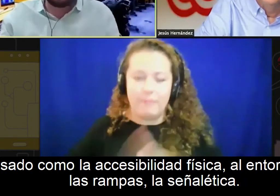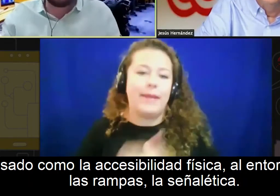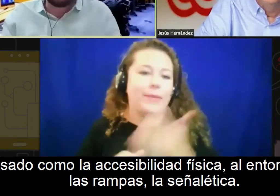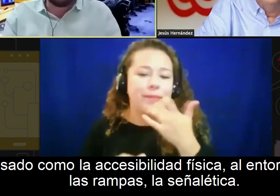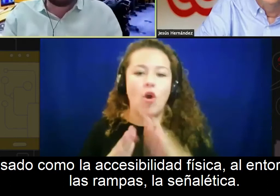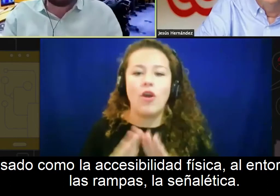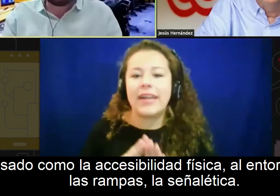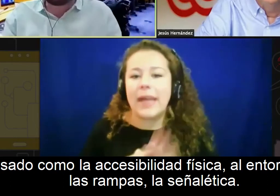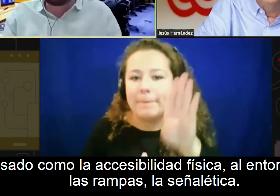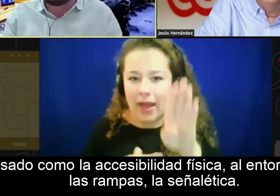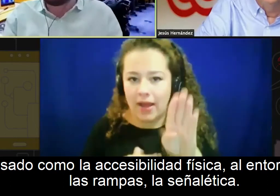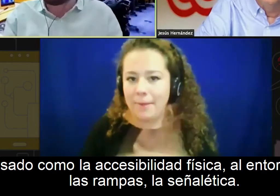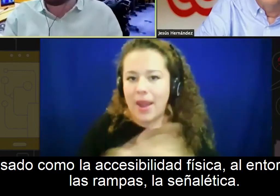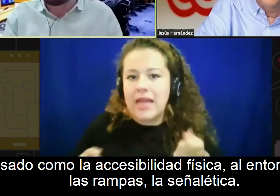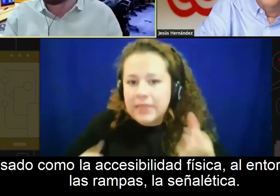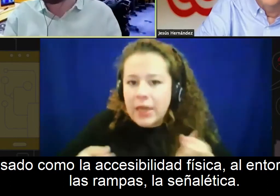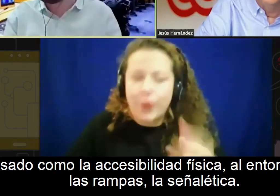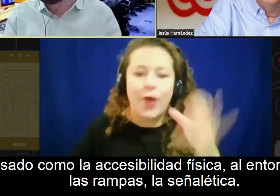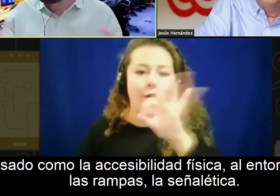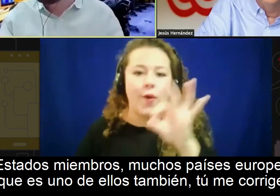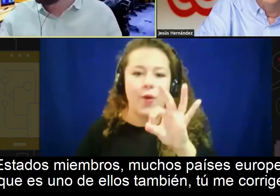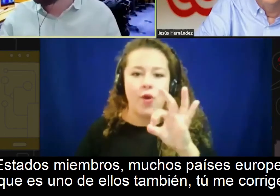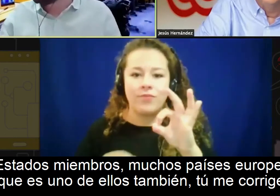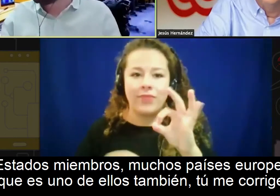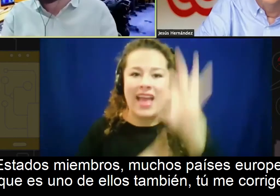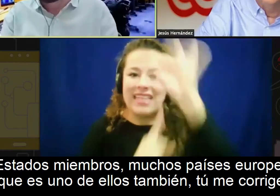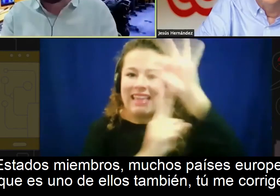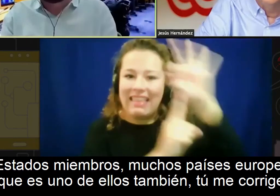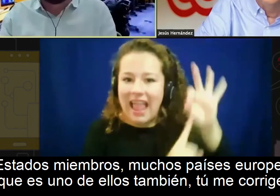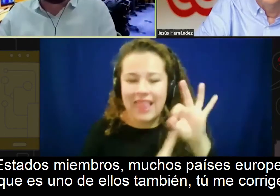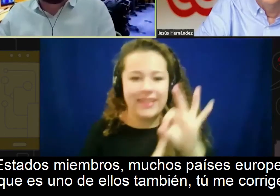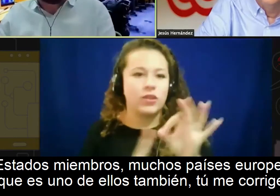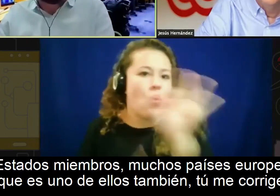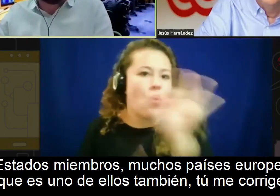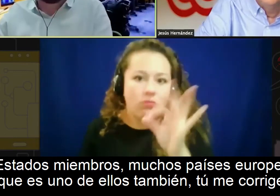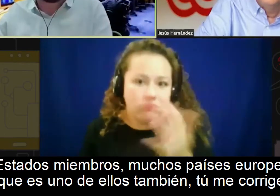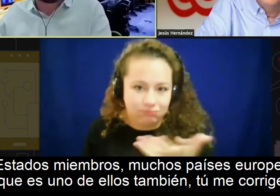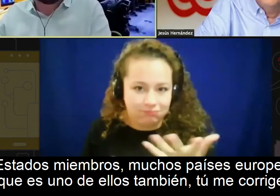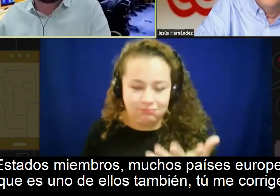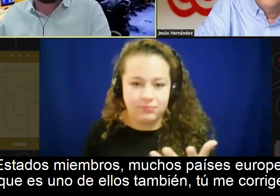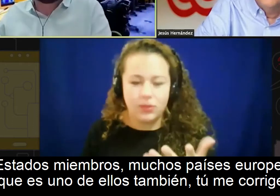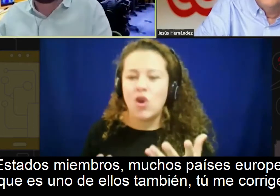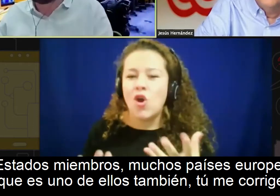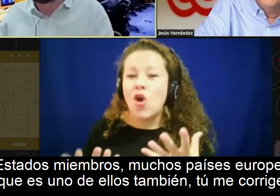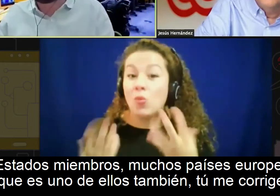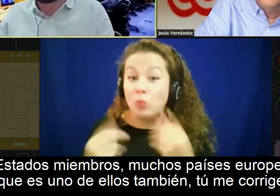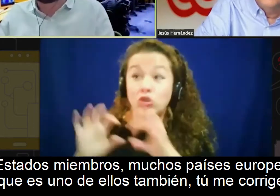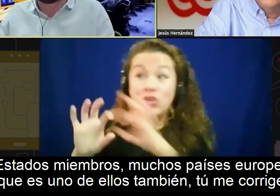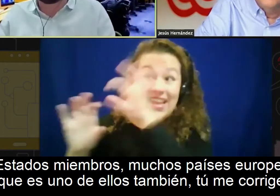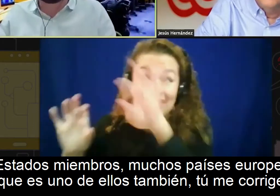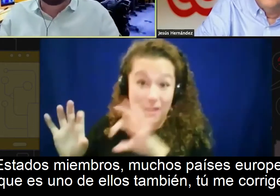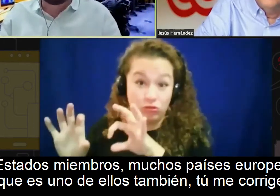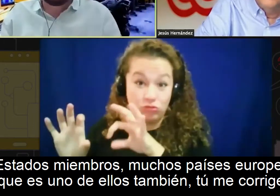rampas, ¿no? La señalética, pues todo. Muchos Estados miembros, muchos